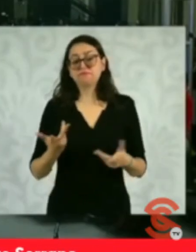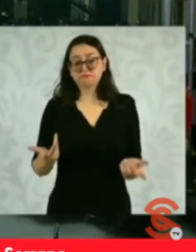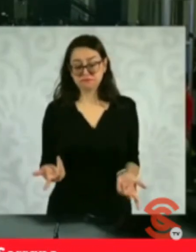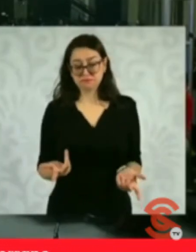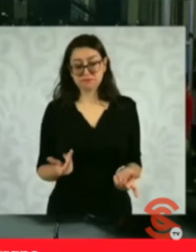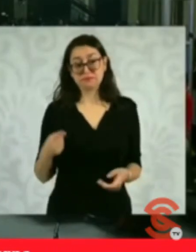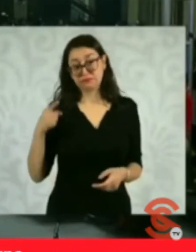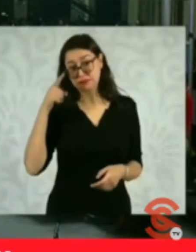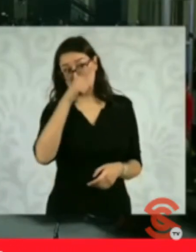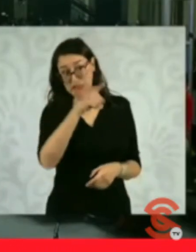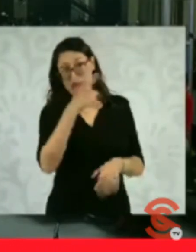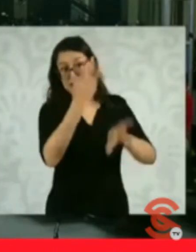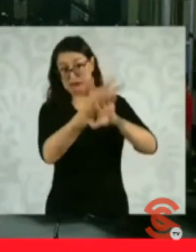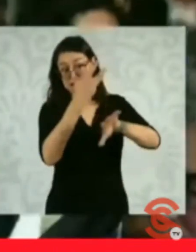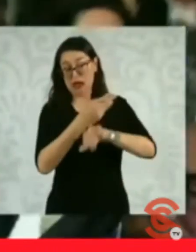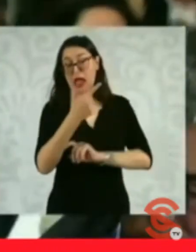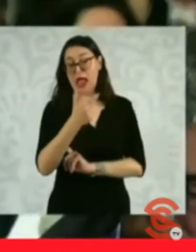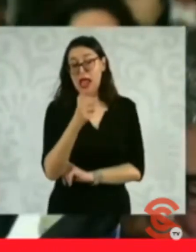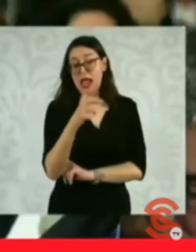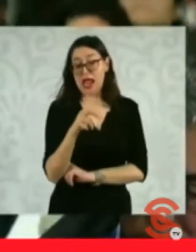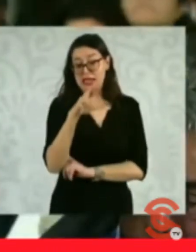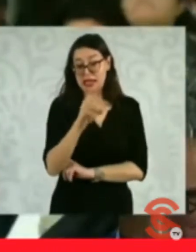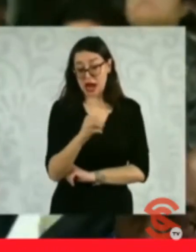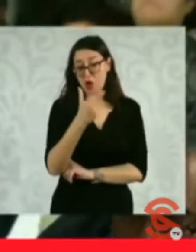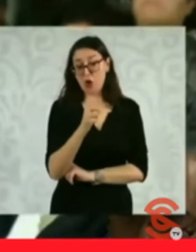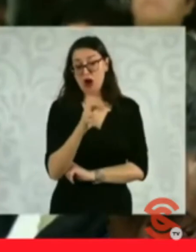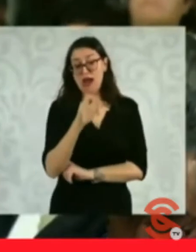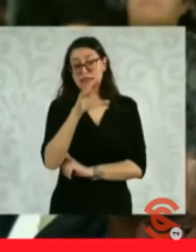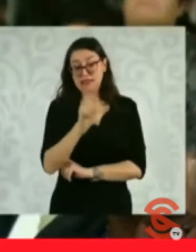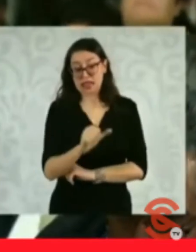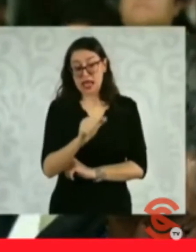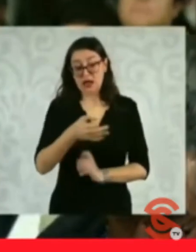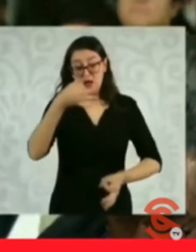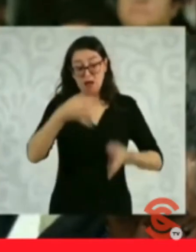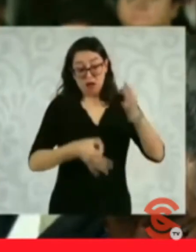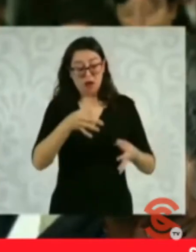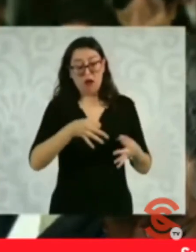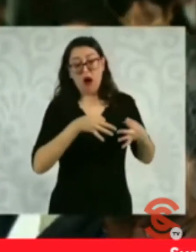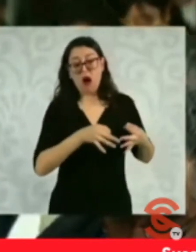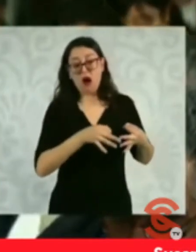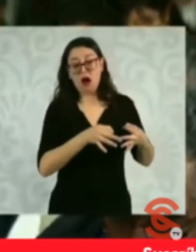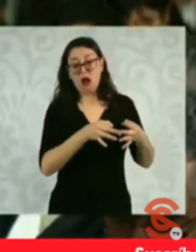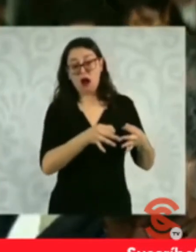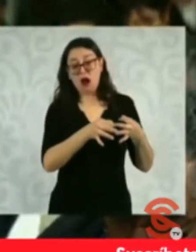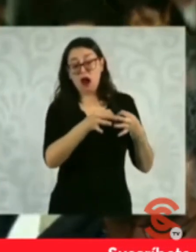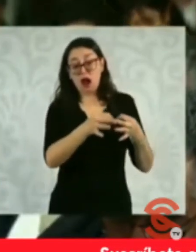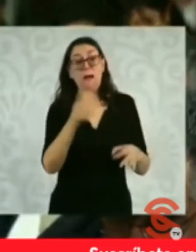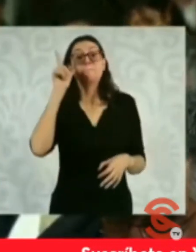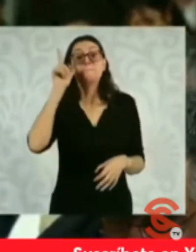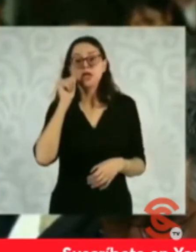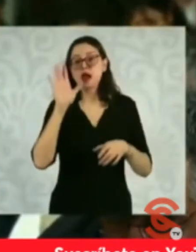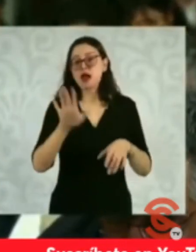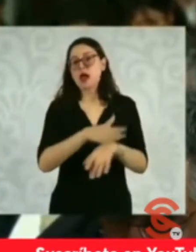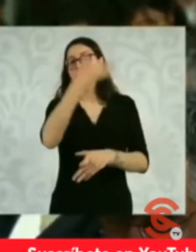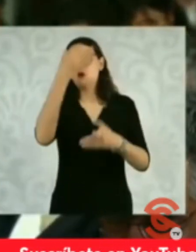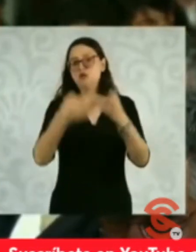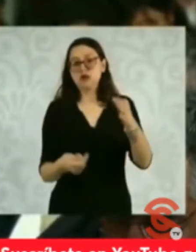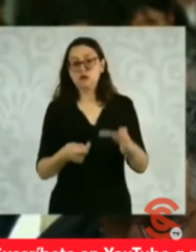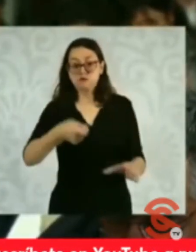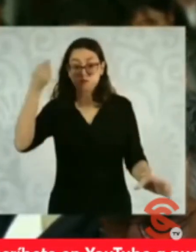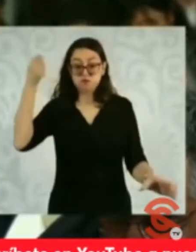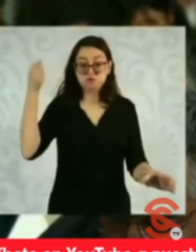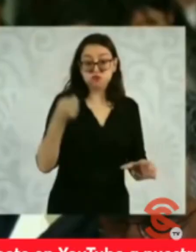la sentencia a Genaro García Luna. ¿Qué opinión le merece el hecho de que su defensa haya dicho que el exsecretario de Seguridad